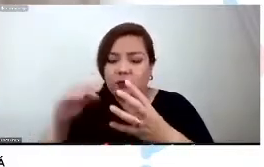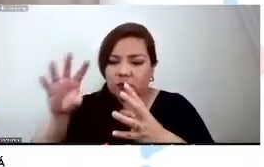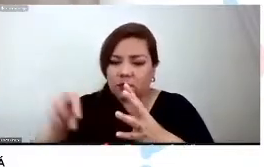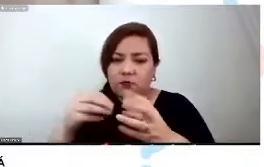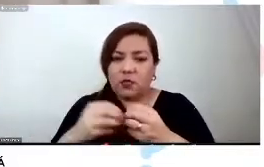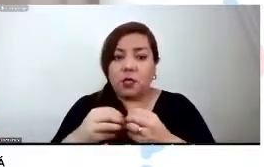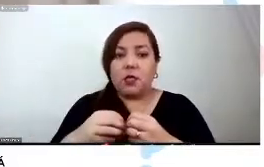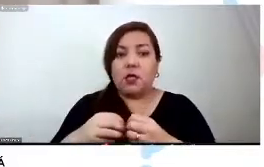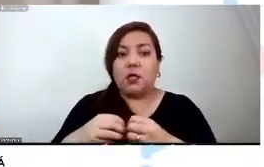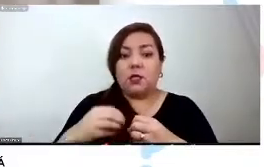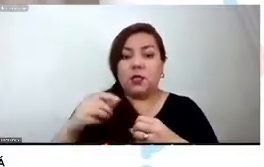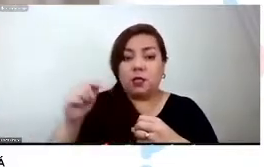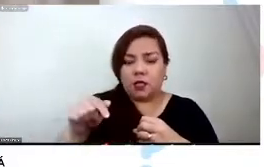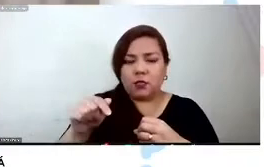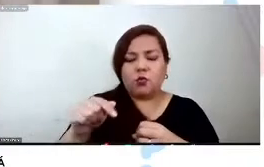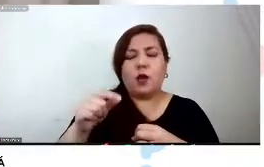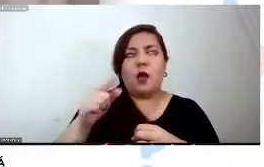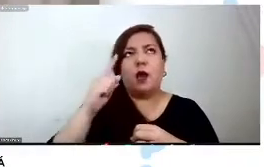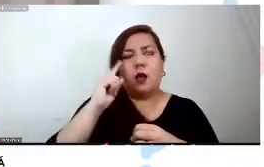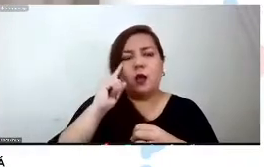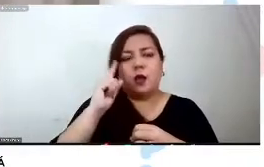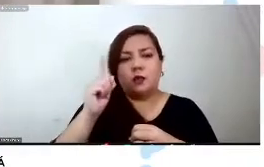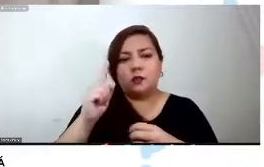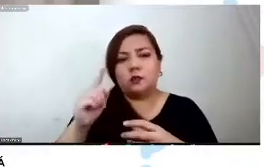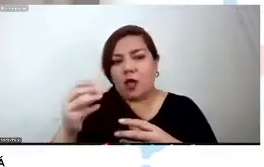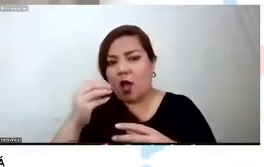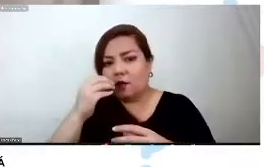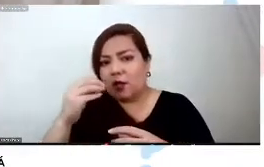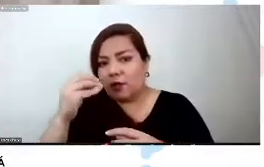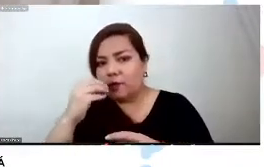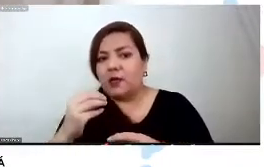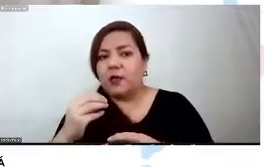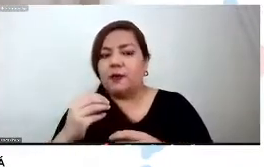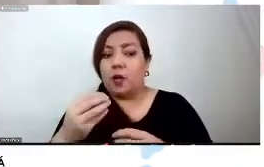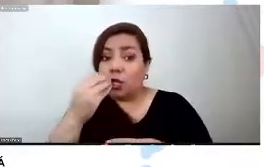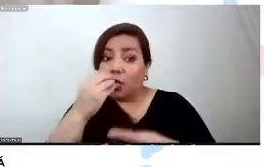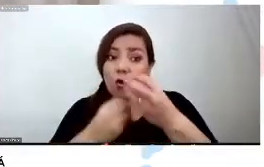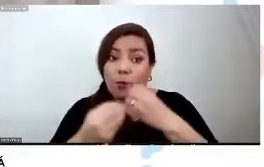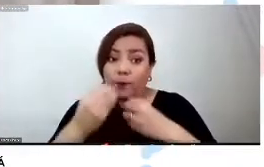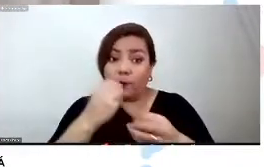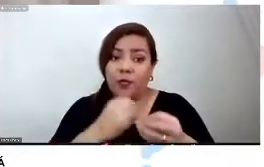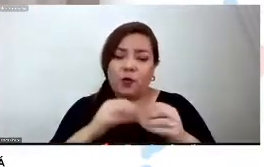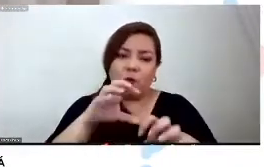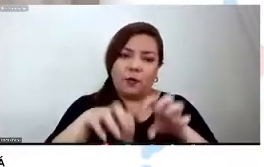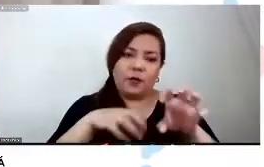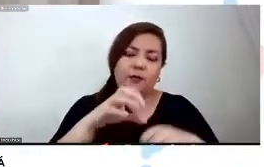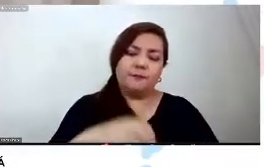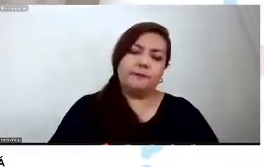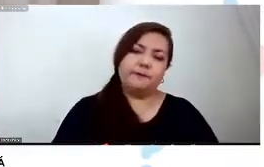manera a la dieta y a los vegetales que comían.